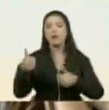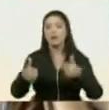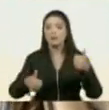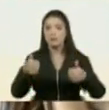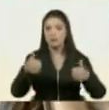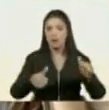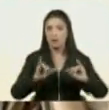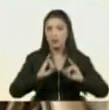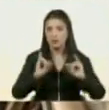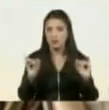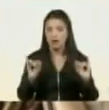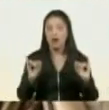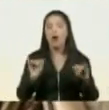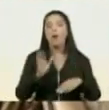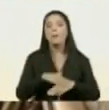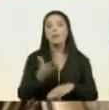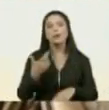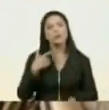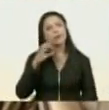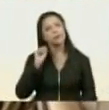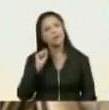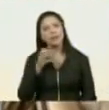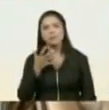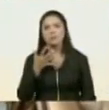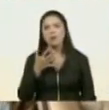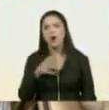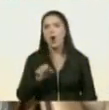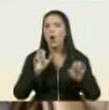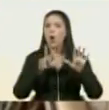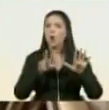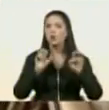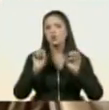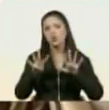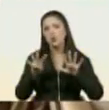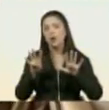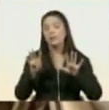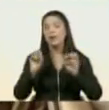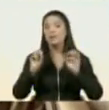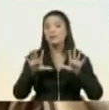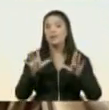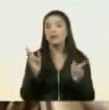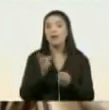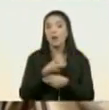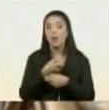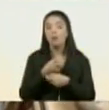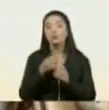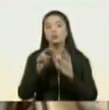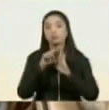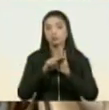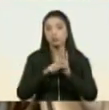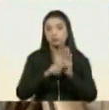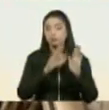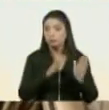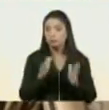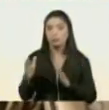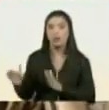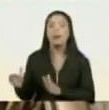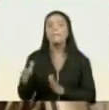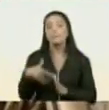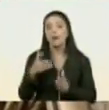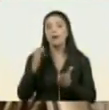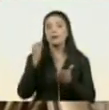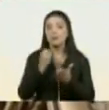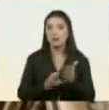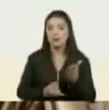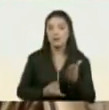candidatos, porque son, entiendo yo, que los días 8, 9 y 10 de agosto los establecidos en el cronograma para inscribir